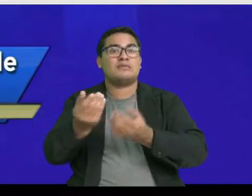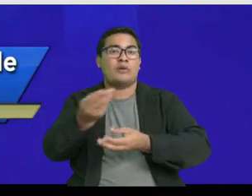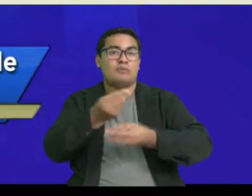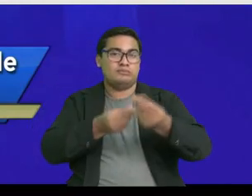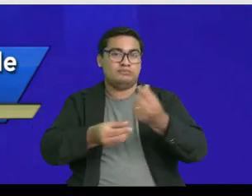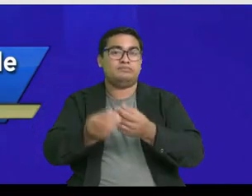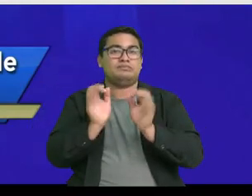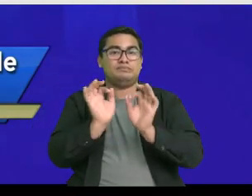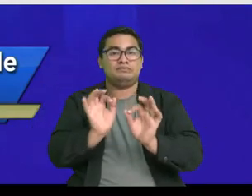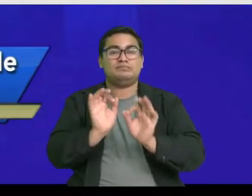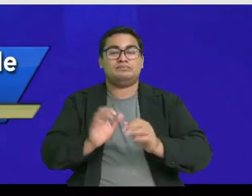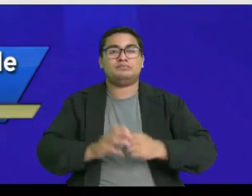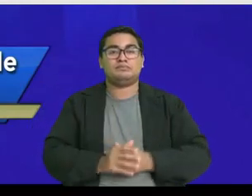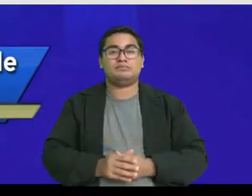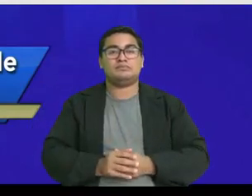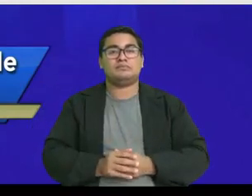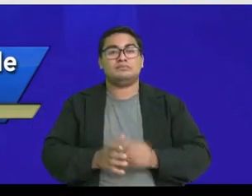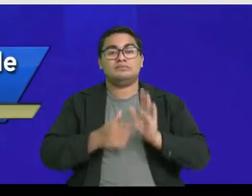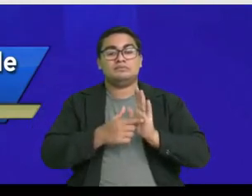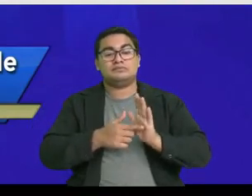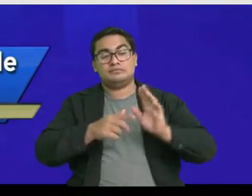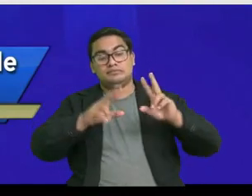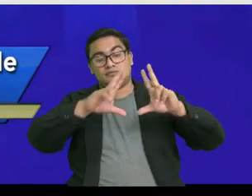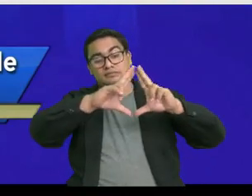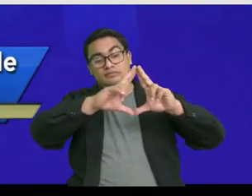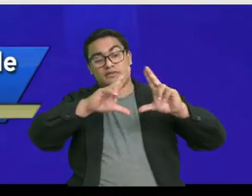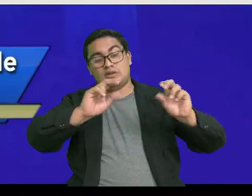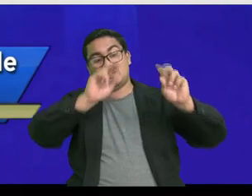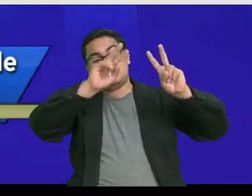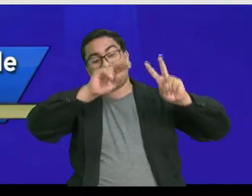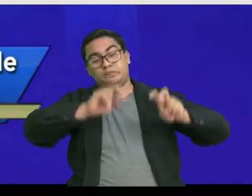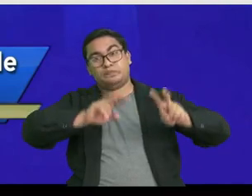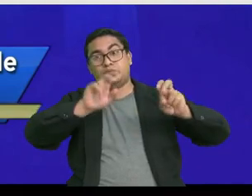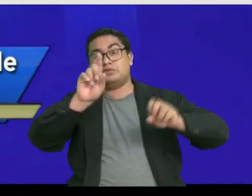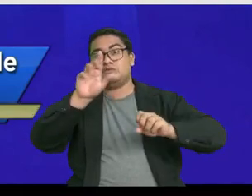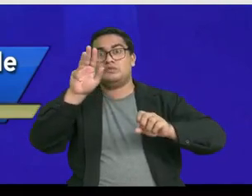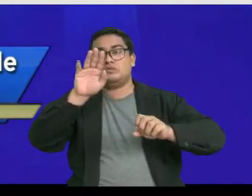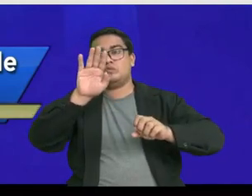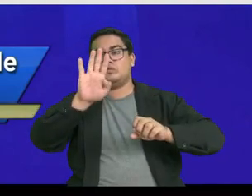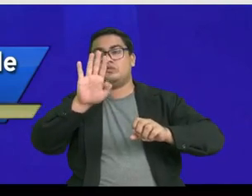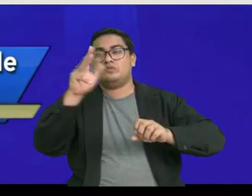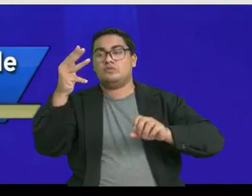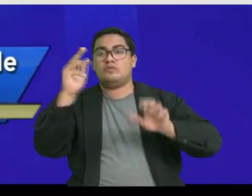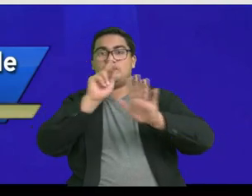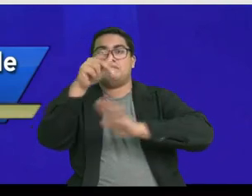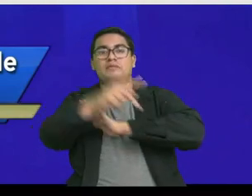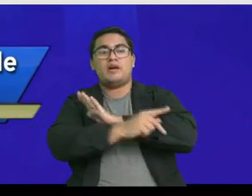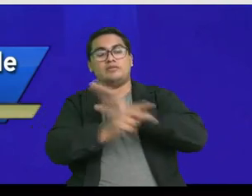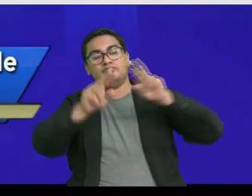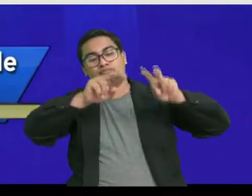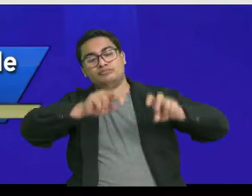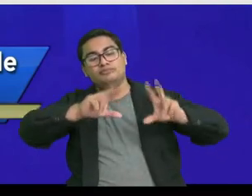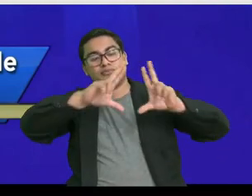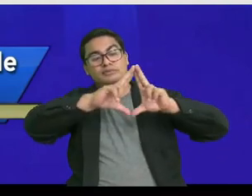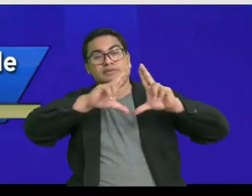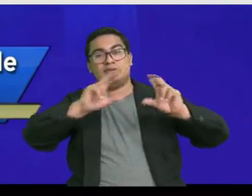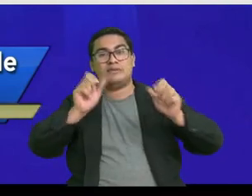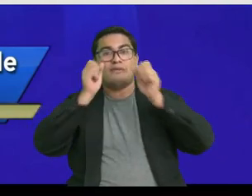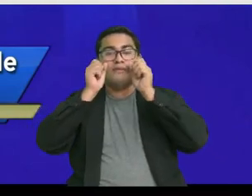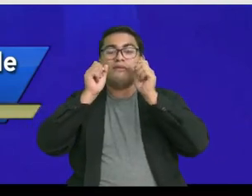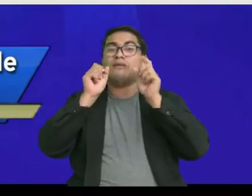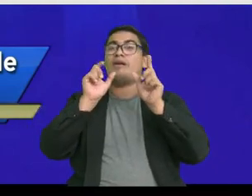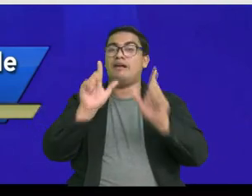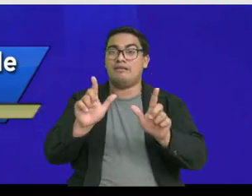economía. Entonces, cuando nos examinan a la luz de 149 países a Nicaragua, damos la gran